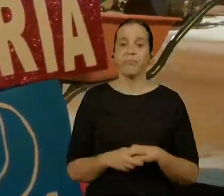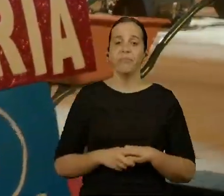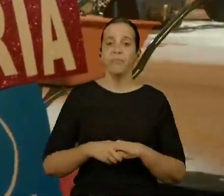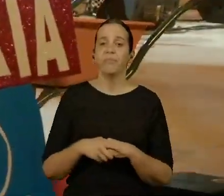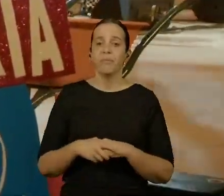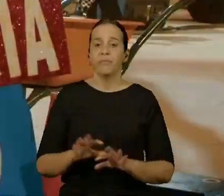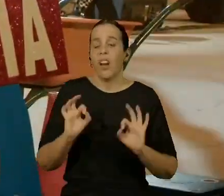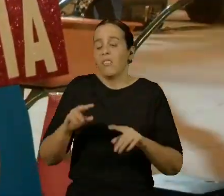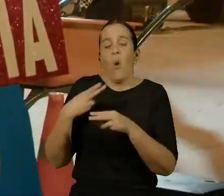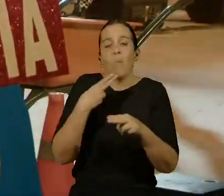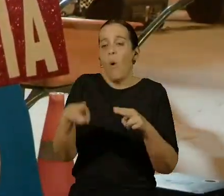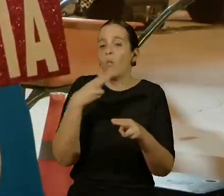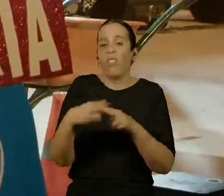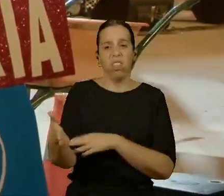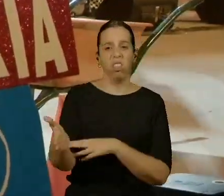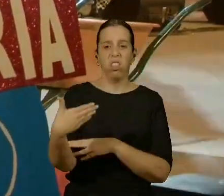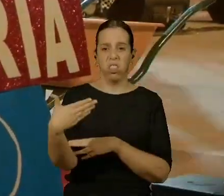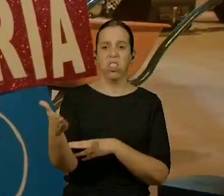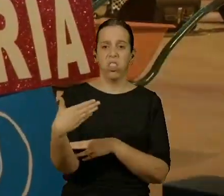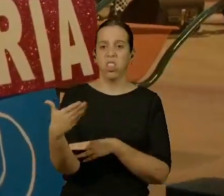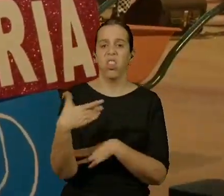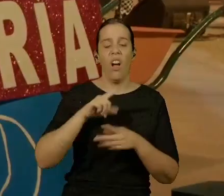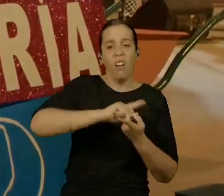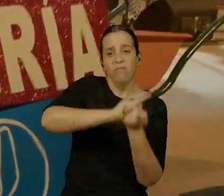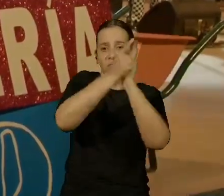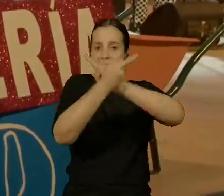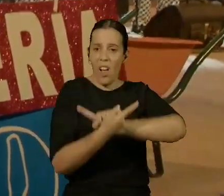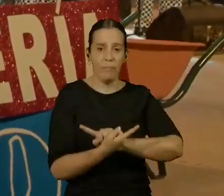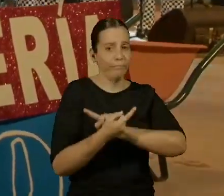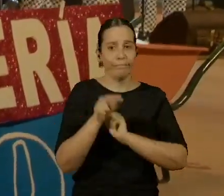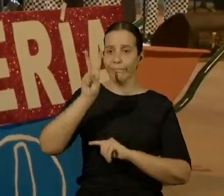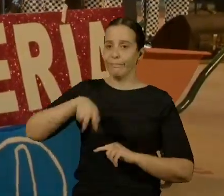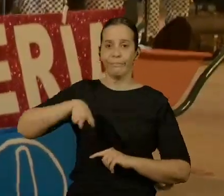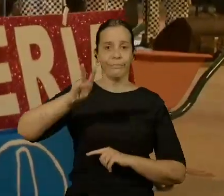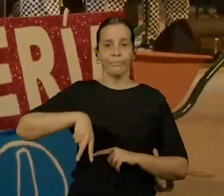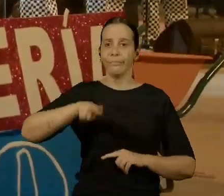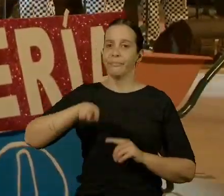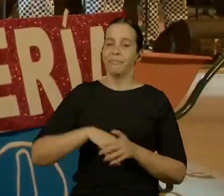Esa política rastrera no cambiará.